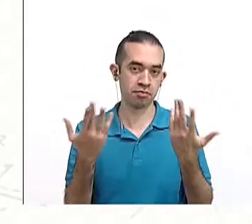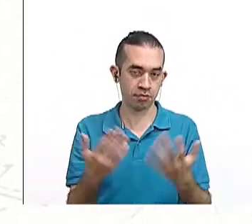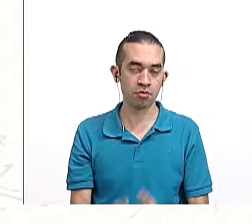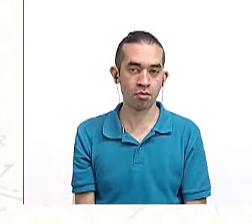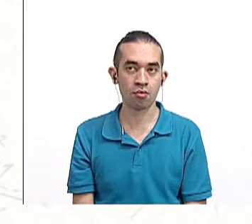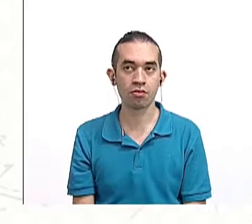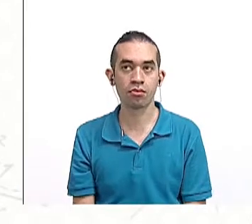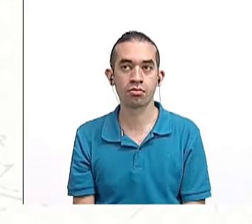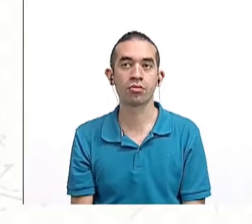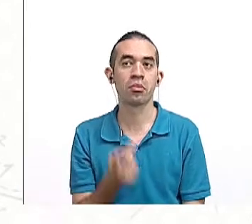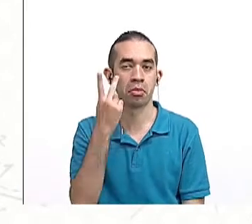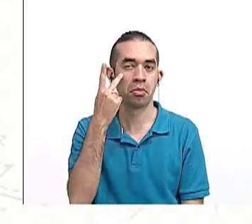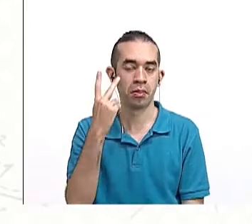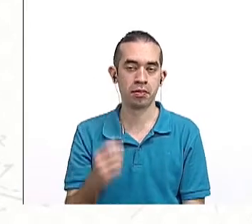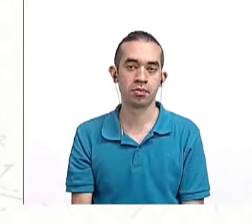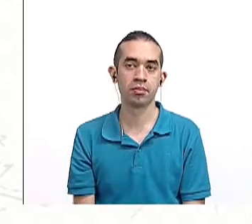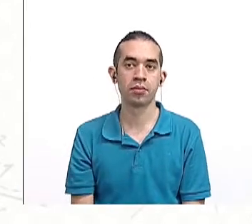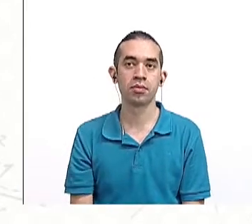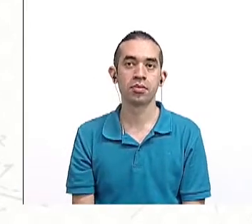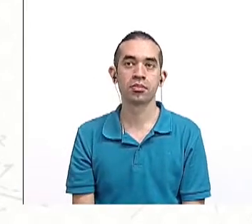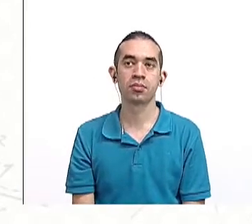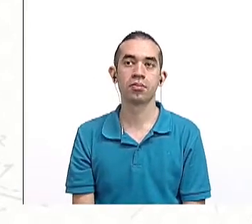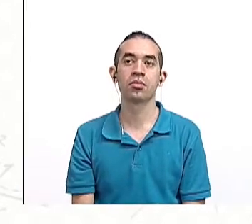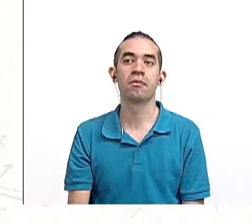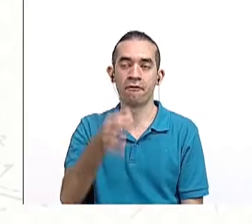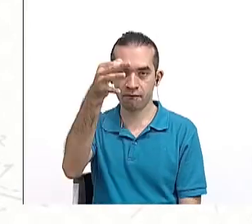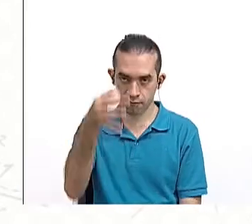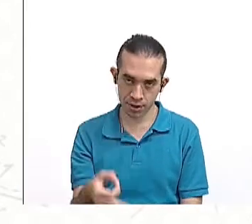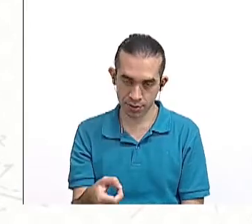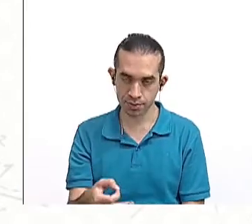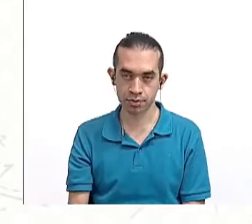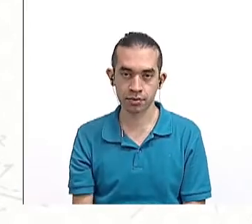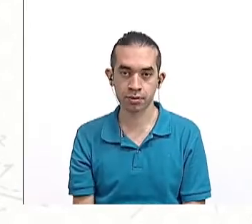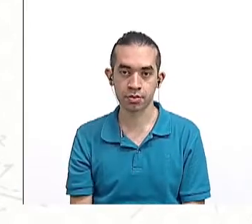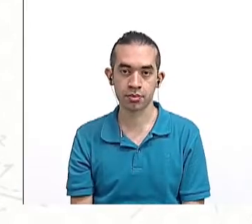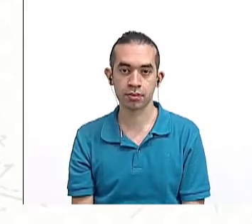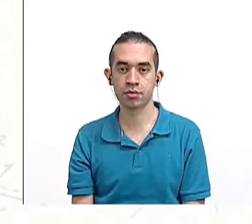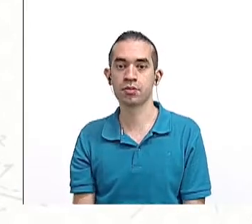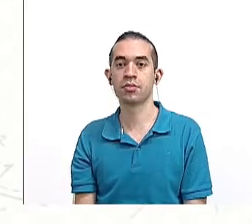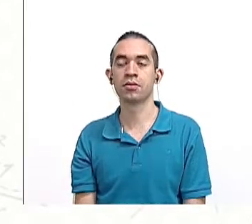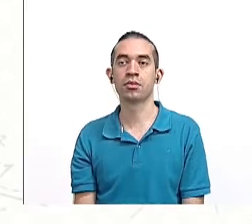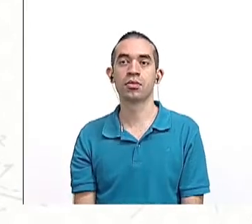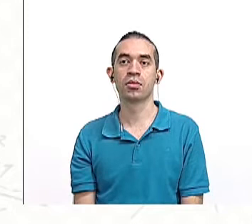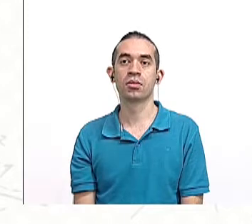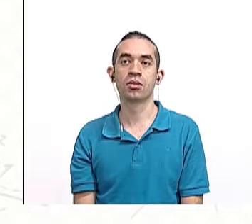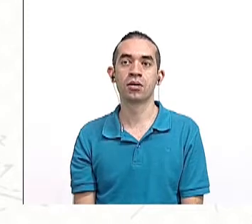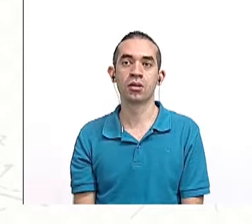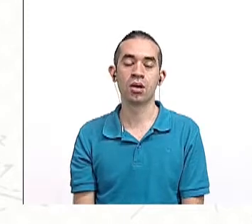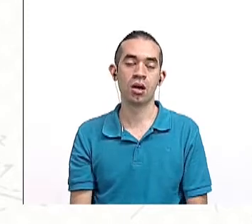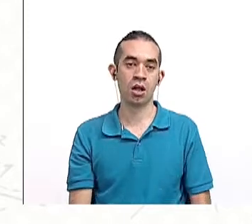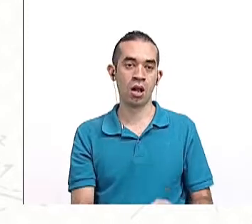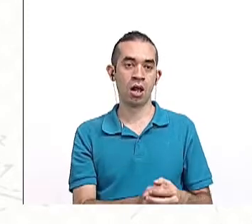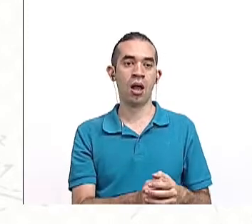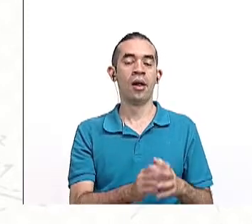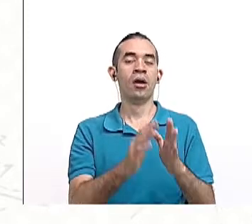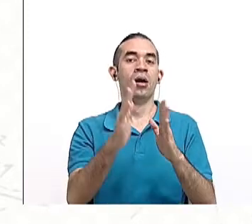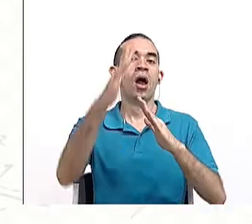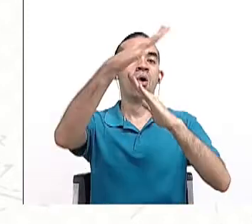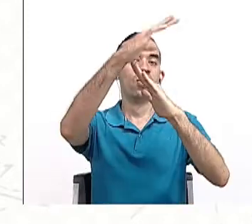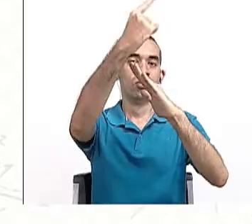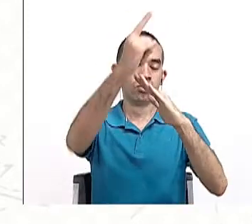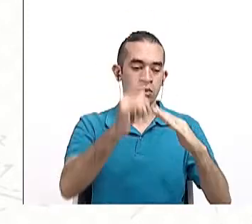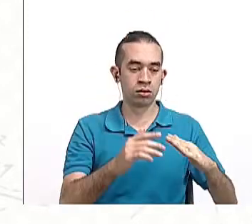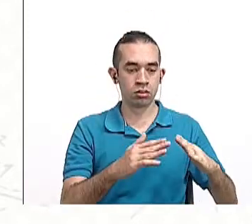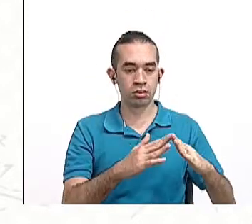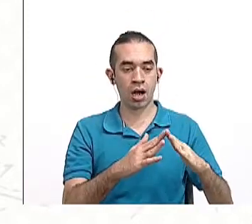vean lo siguiente podemos asegurar que lo que es el ángulo uno más el ángulo dos más el ángulo